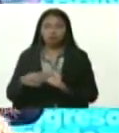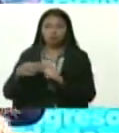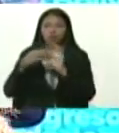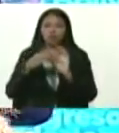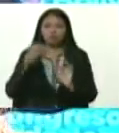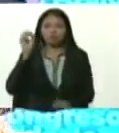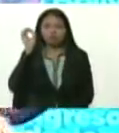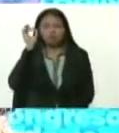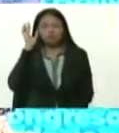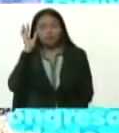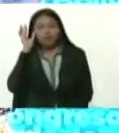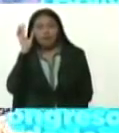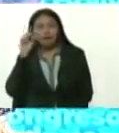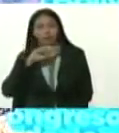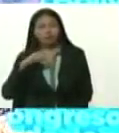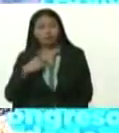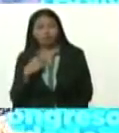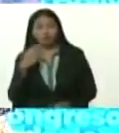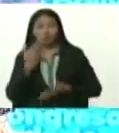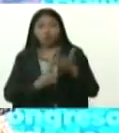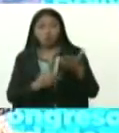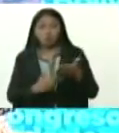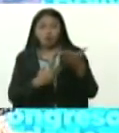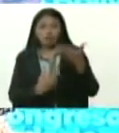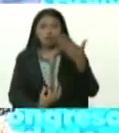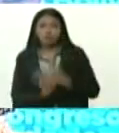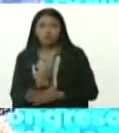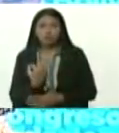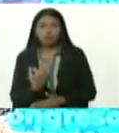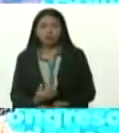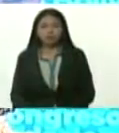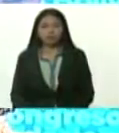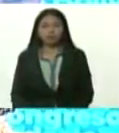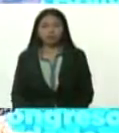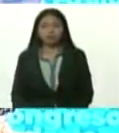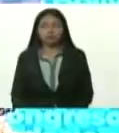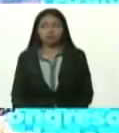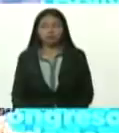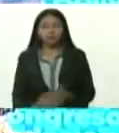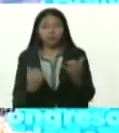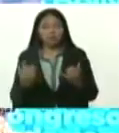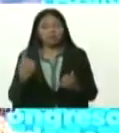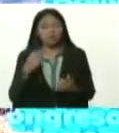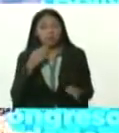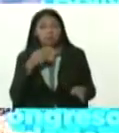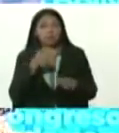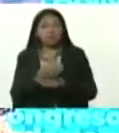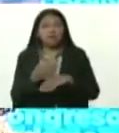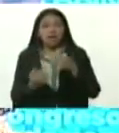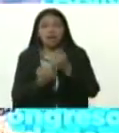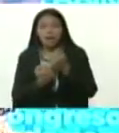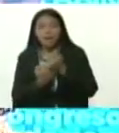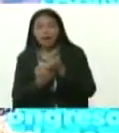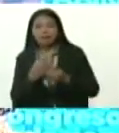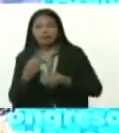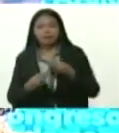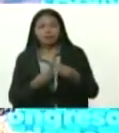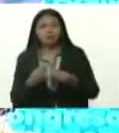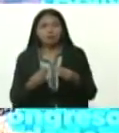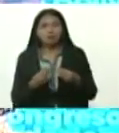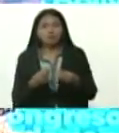idea, tenemos un documento fundacional y ahora tenemos que ir a las bases